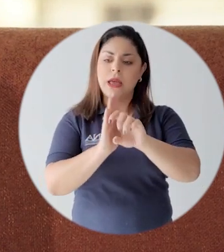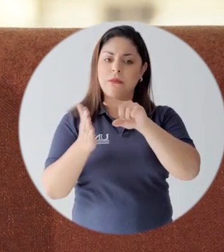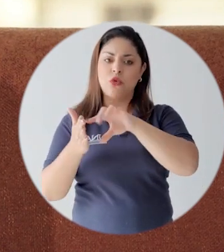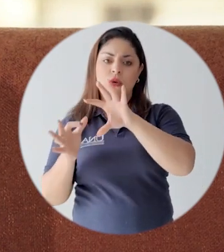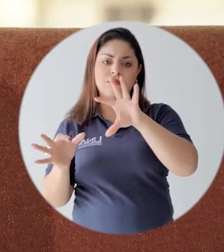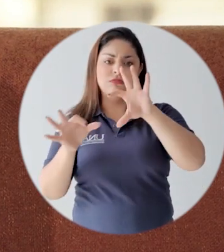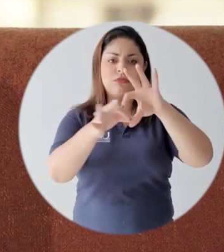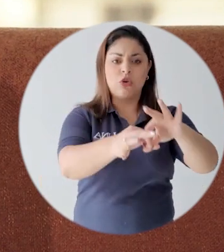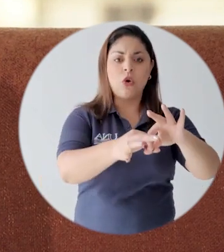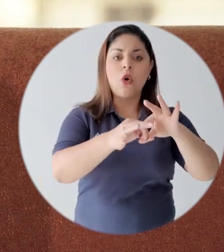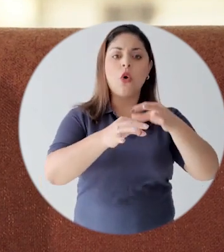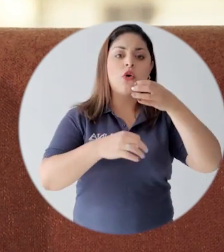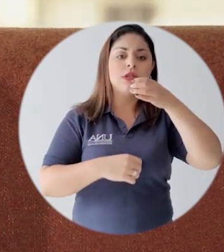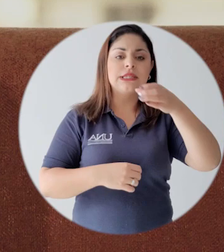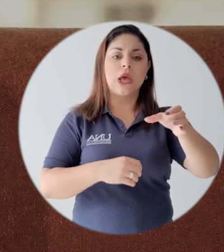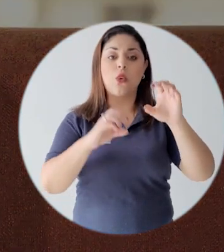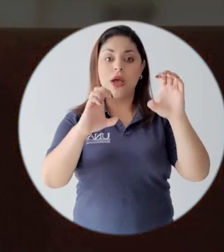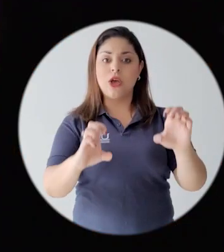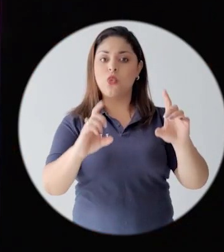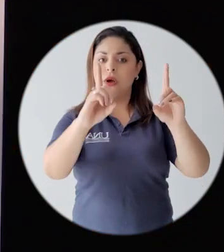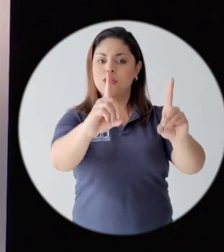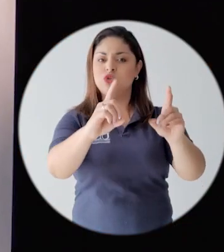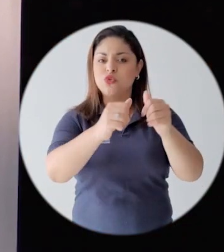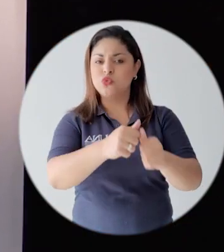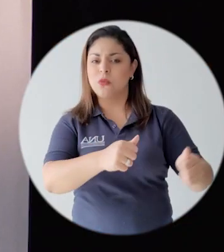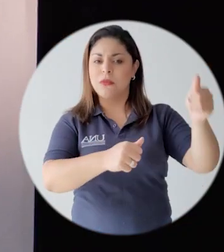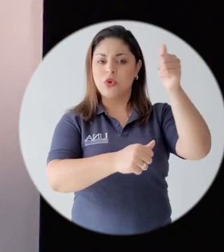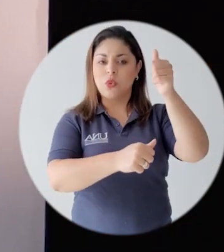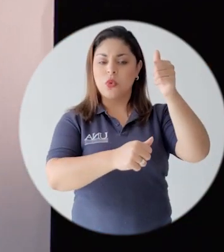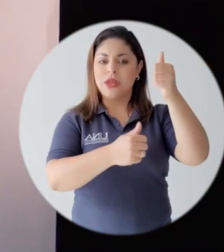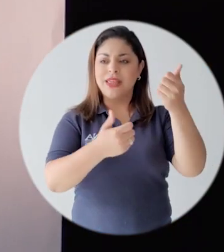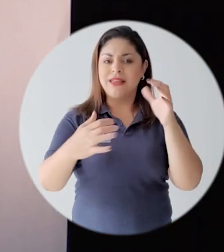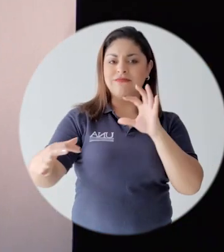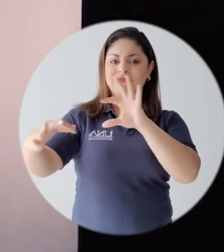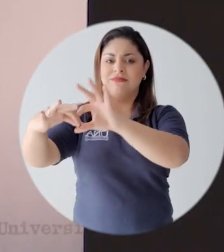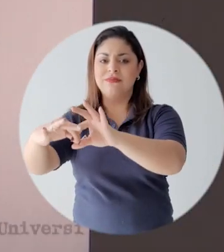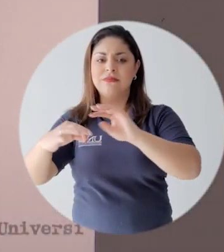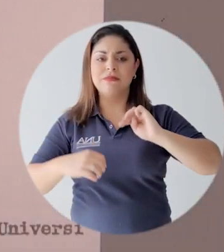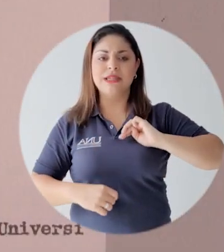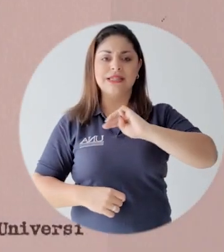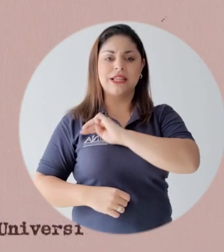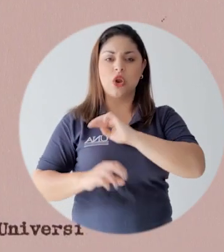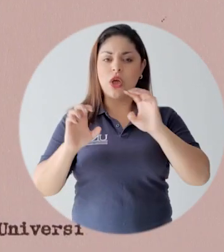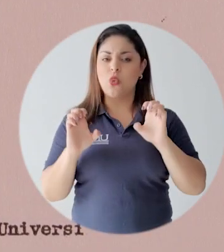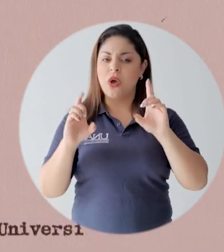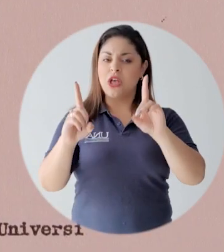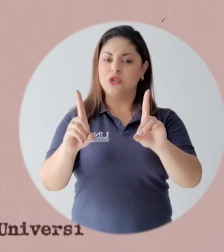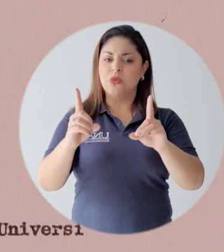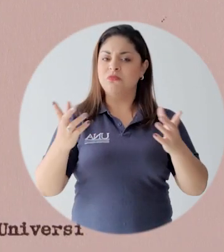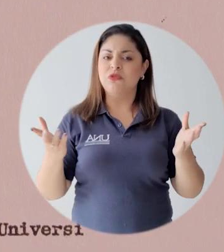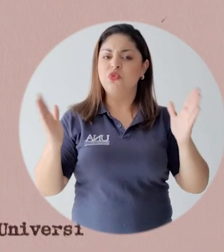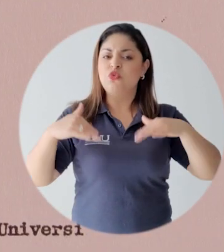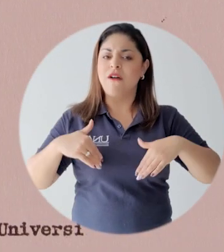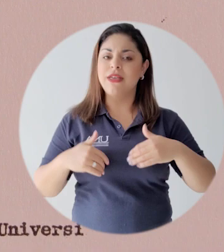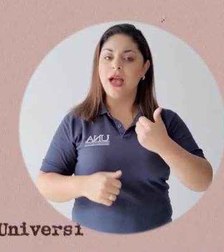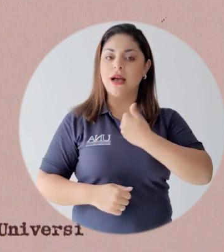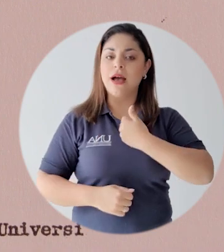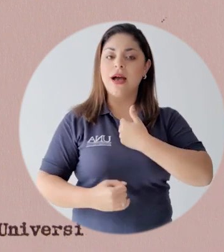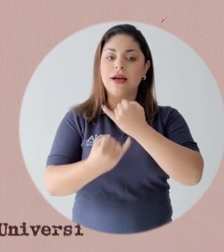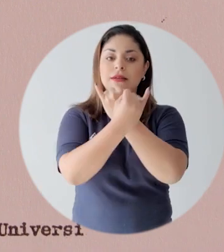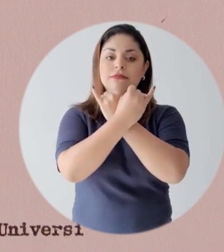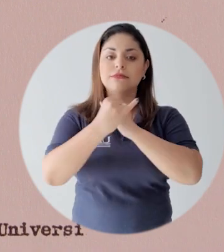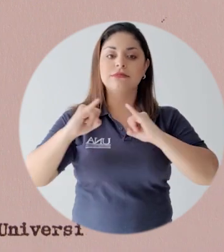adscribía al Consejo Superior de Educación y al Ministerio de Educación. No había